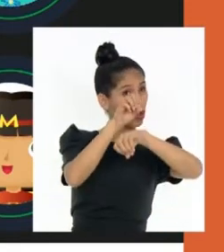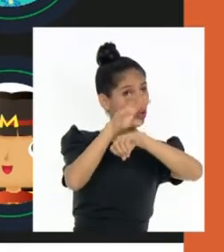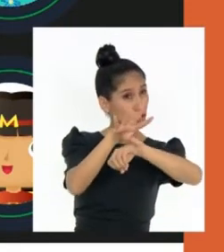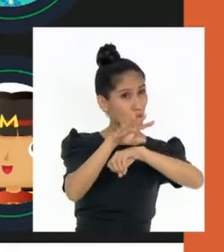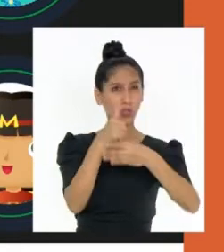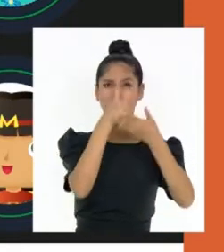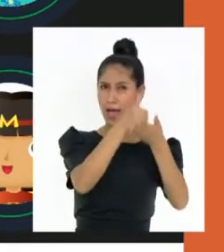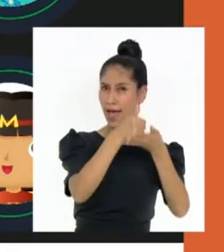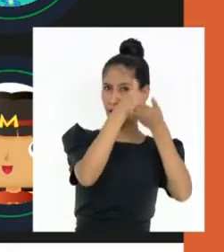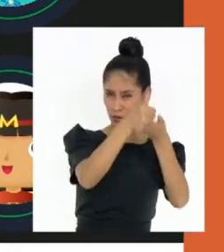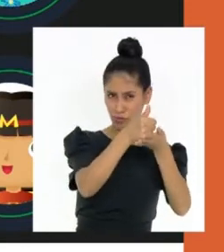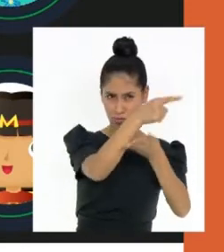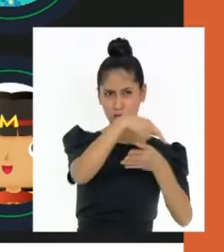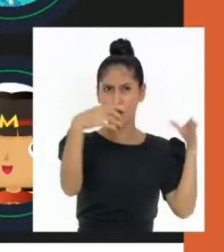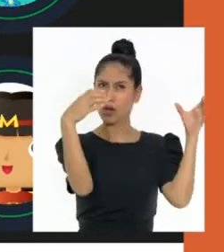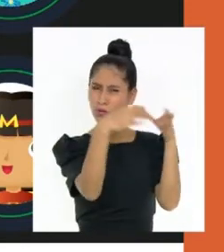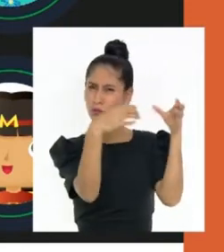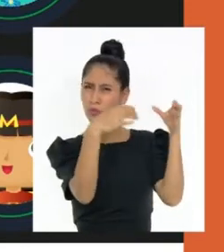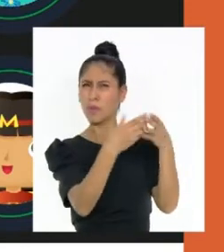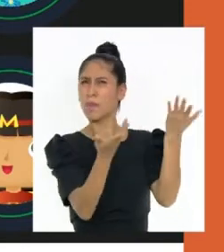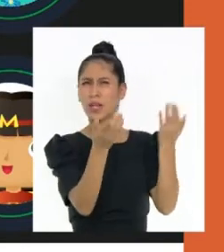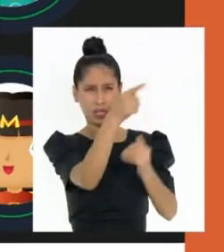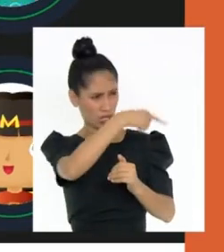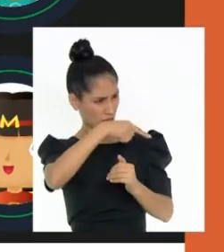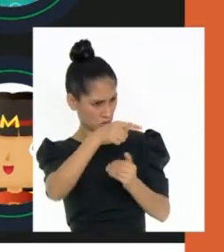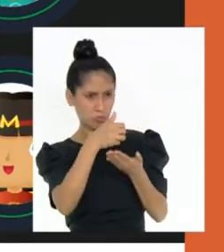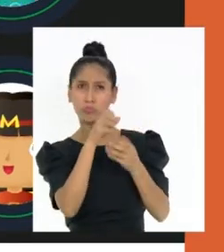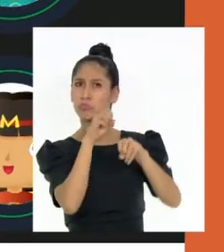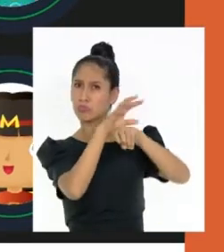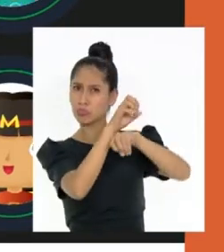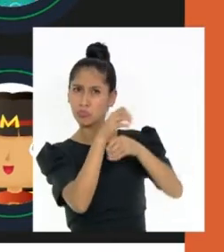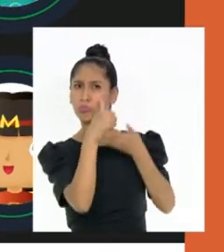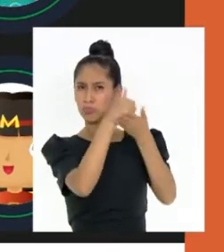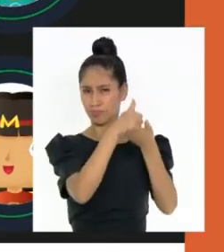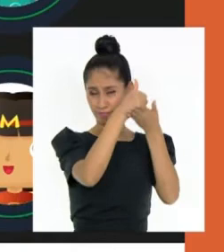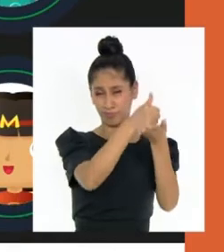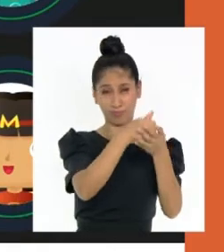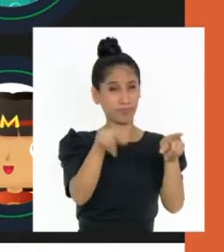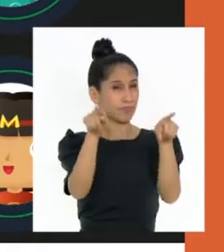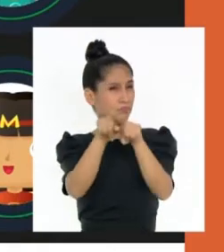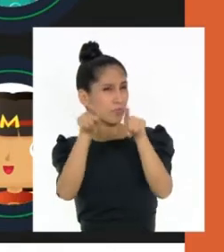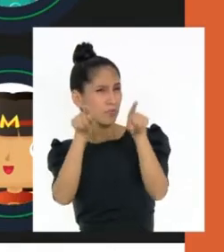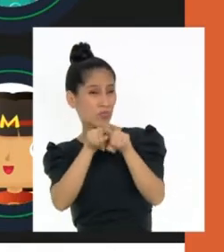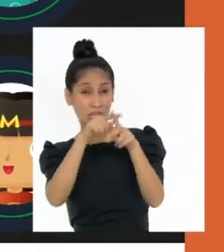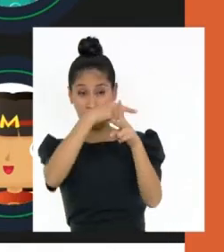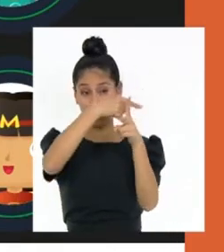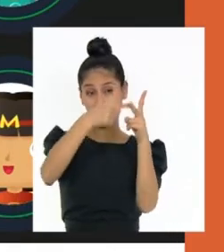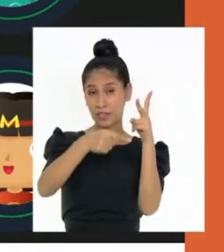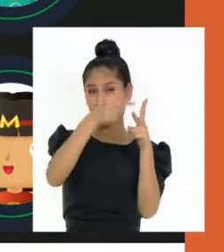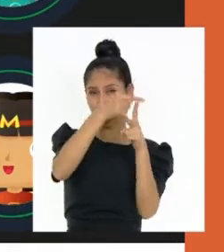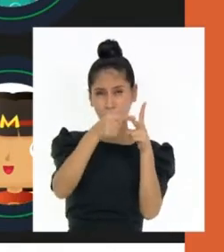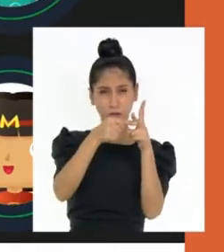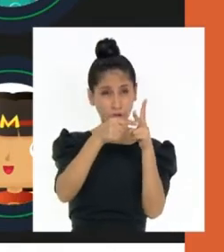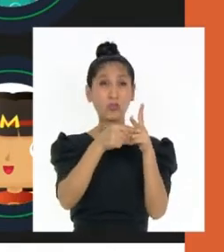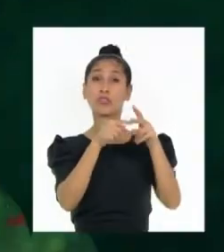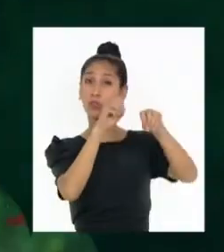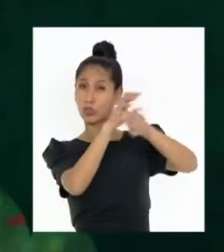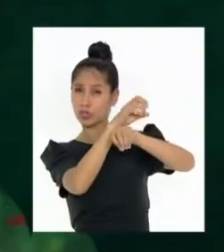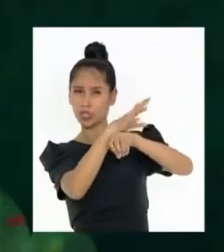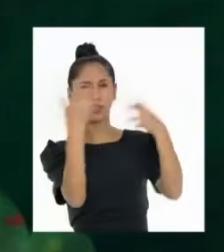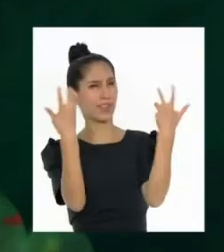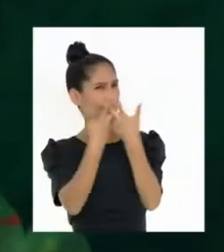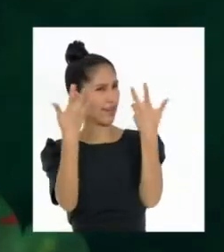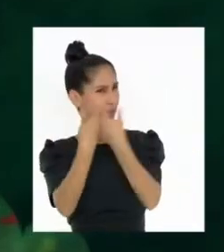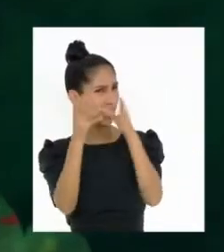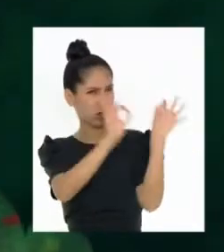persona o grupo de personas, pensando en su bienestar. Además, ambas recomendaciones se relacionan con esa situación.